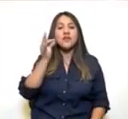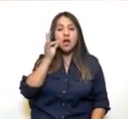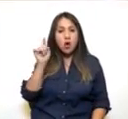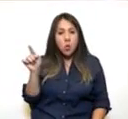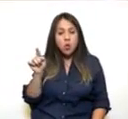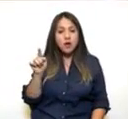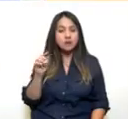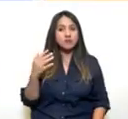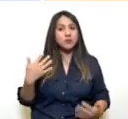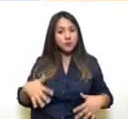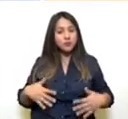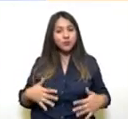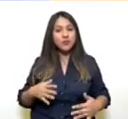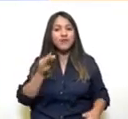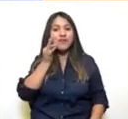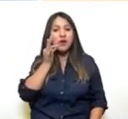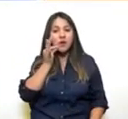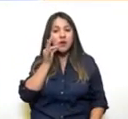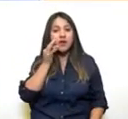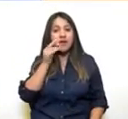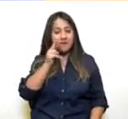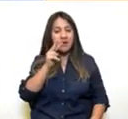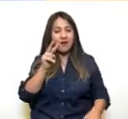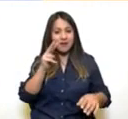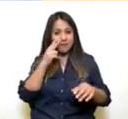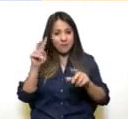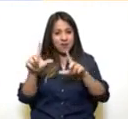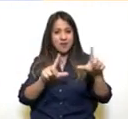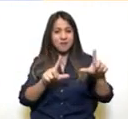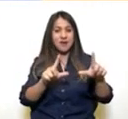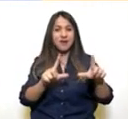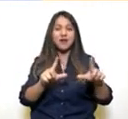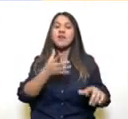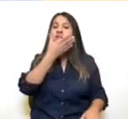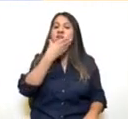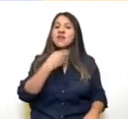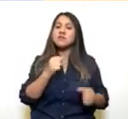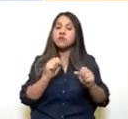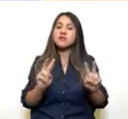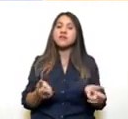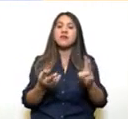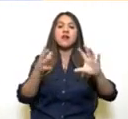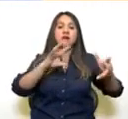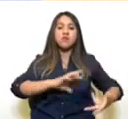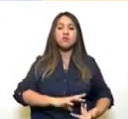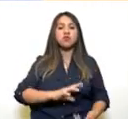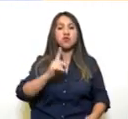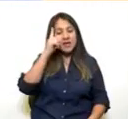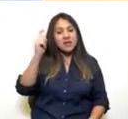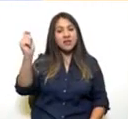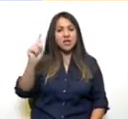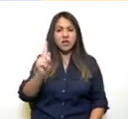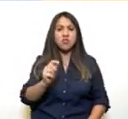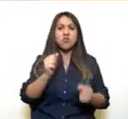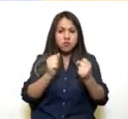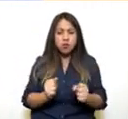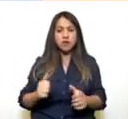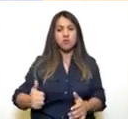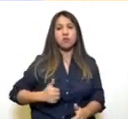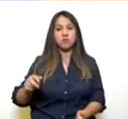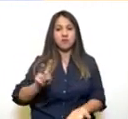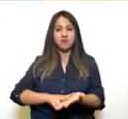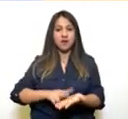y me gustaría que compartiremos esas imágenes para que veamos que esto de que la belleza puede salvar al mundo no es una teoría sino que puede ser verdad